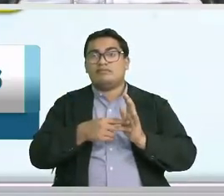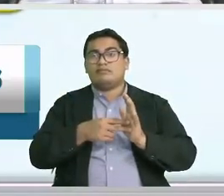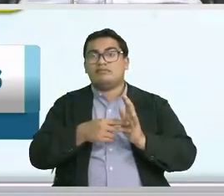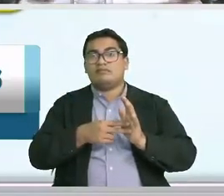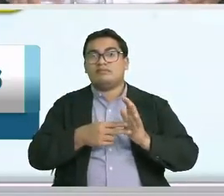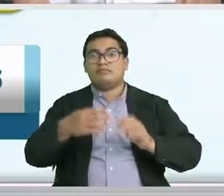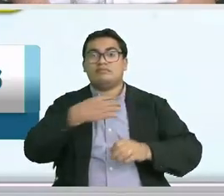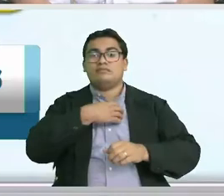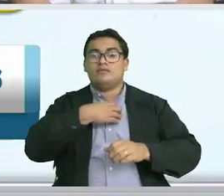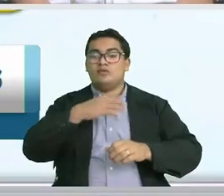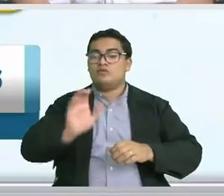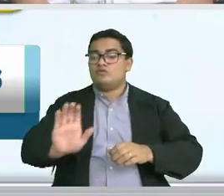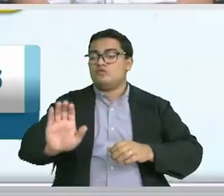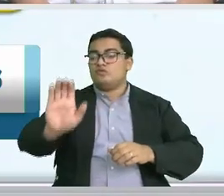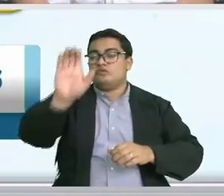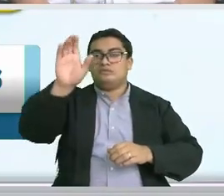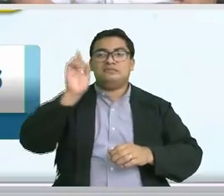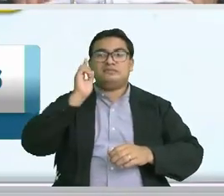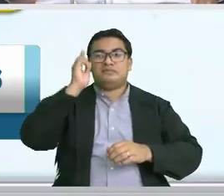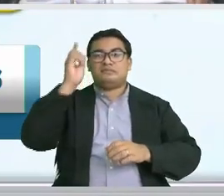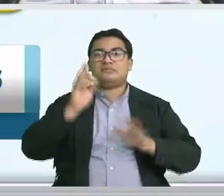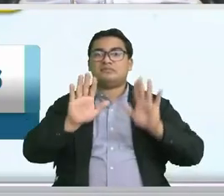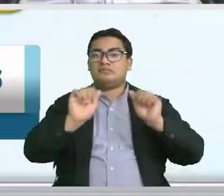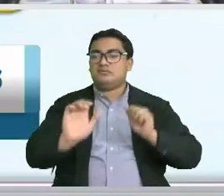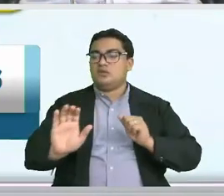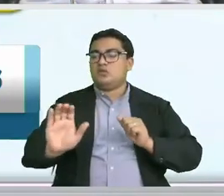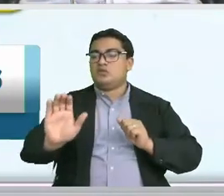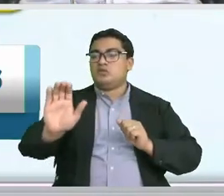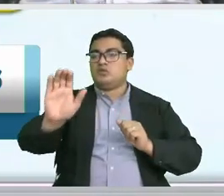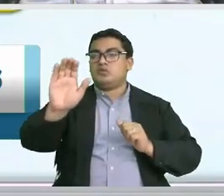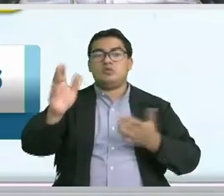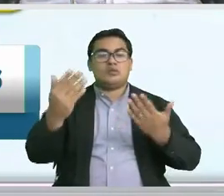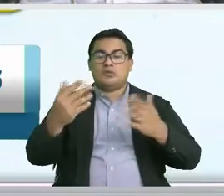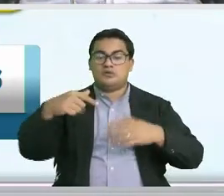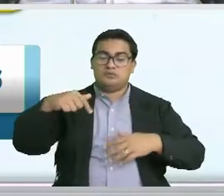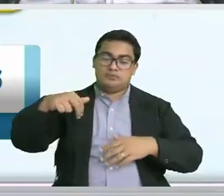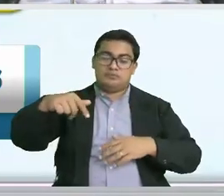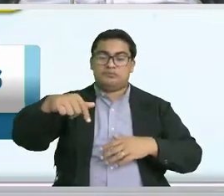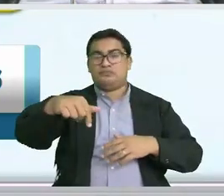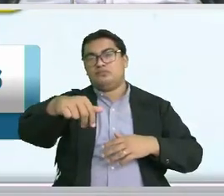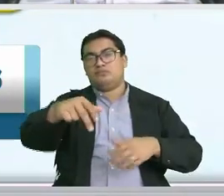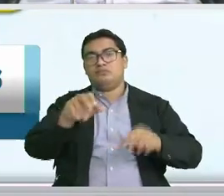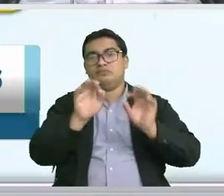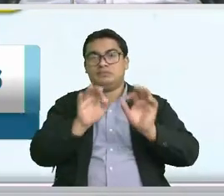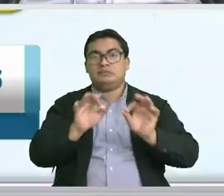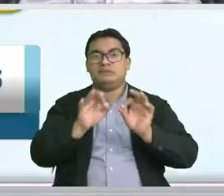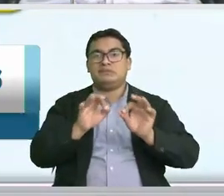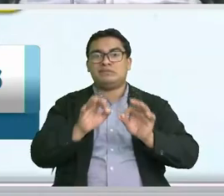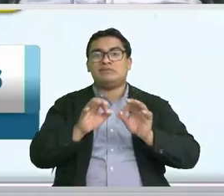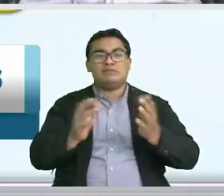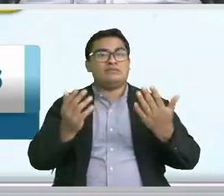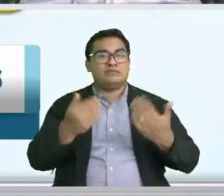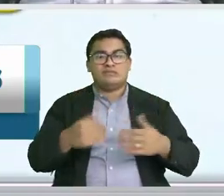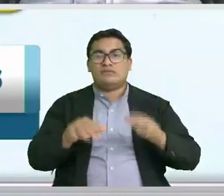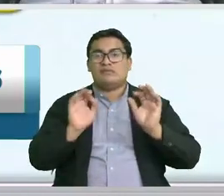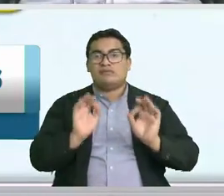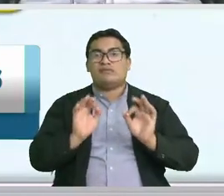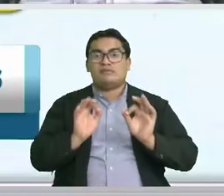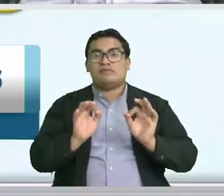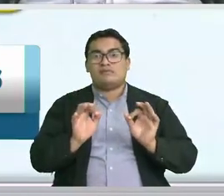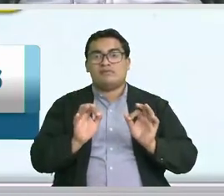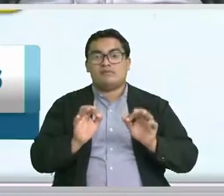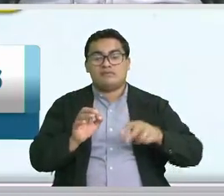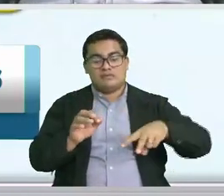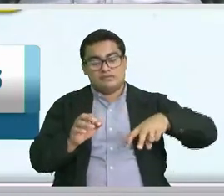está desarrollando, ¿ya? Cuando el niño va desarrollando y la marcha va madurándose, el niño va cerrando las